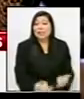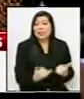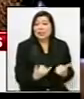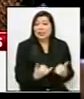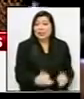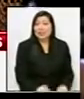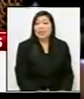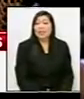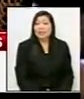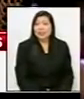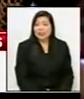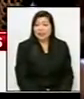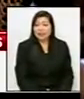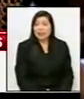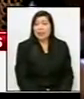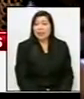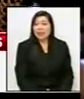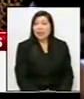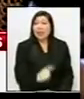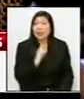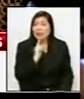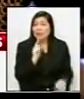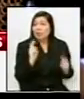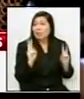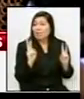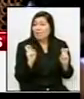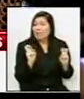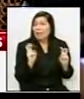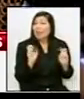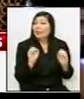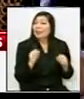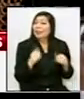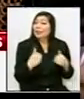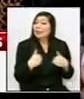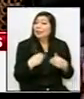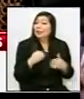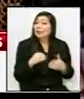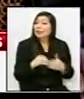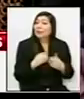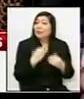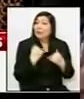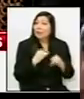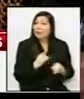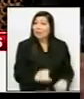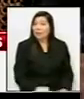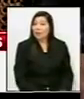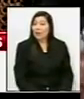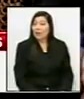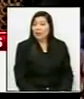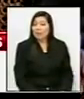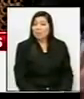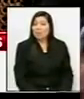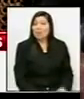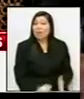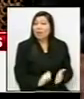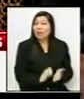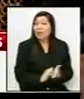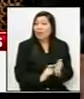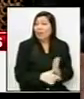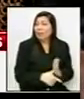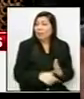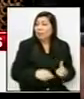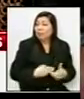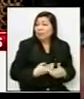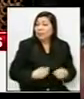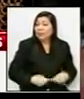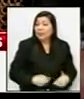señor presidente, esto es un tema que sí se tiene que considerar dentro del informe, que después, en su proceso